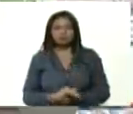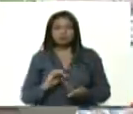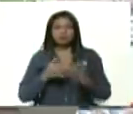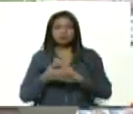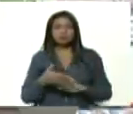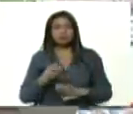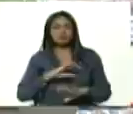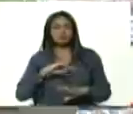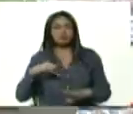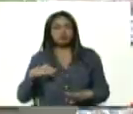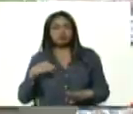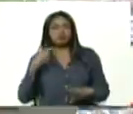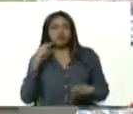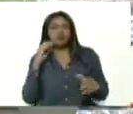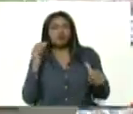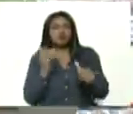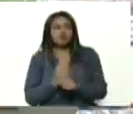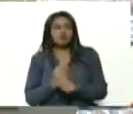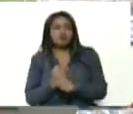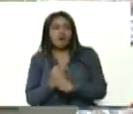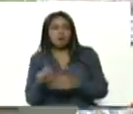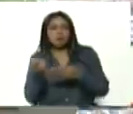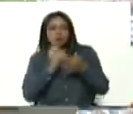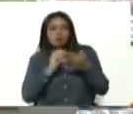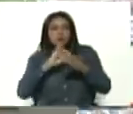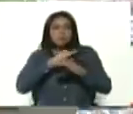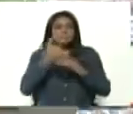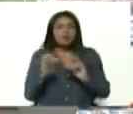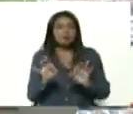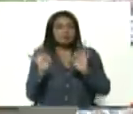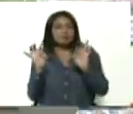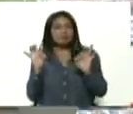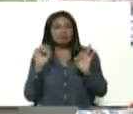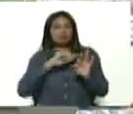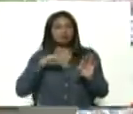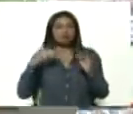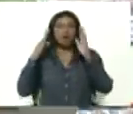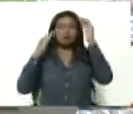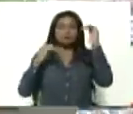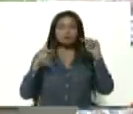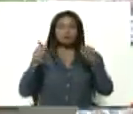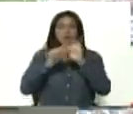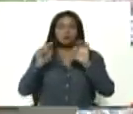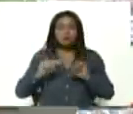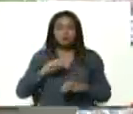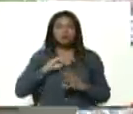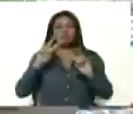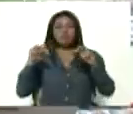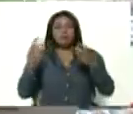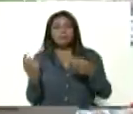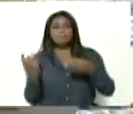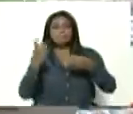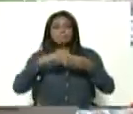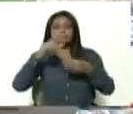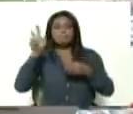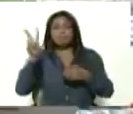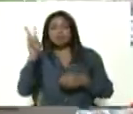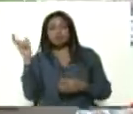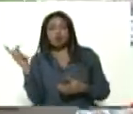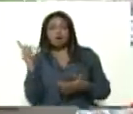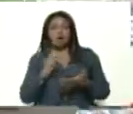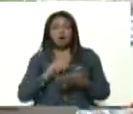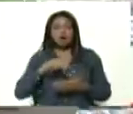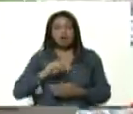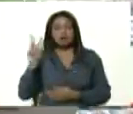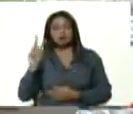llevado a configurar y a diseñar planes especiales para la atención de nuevos ingresos de venezolanos